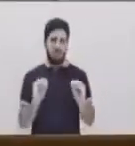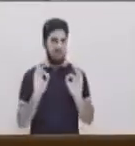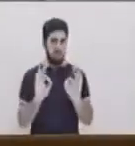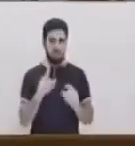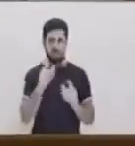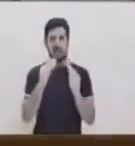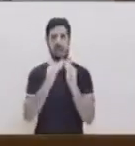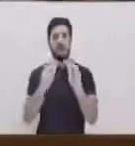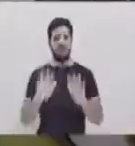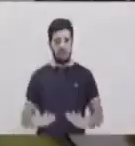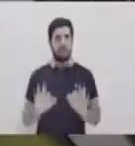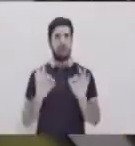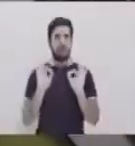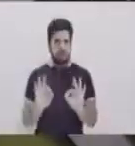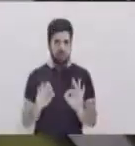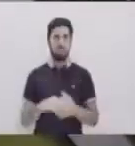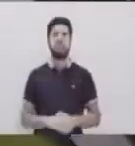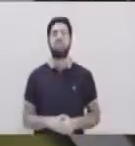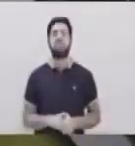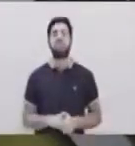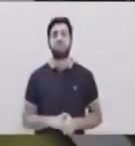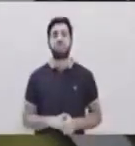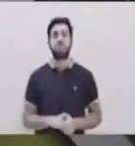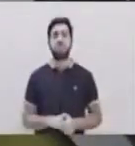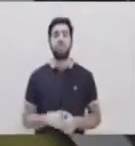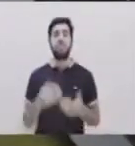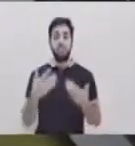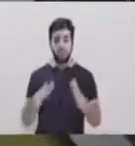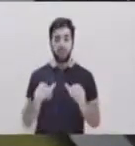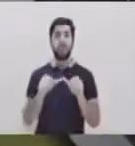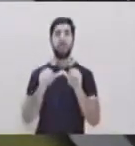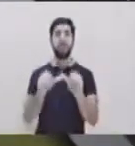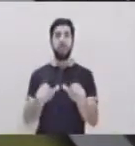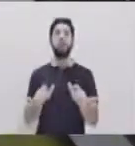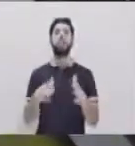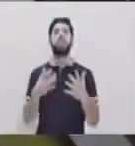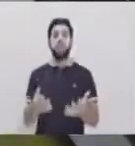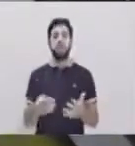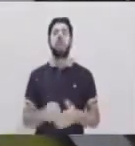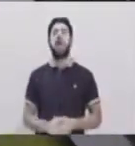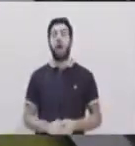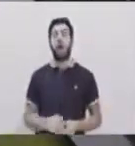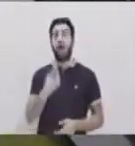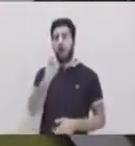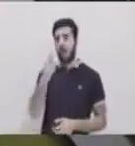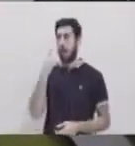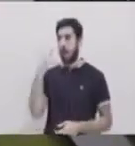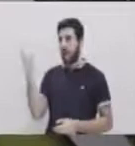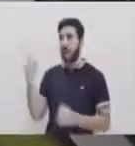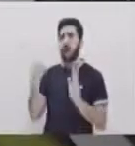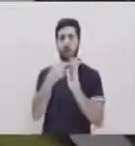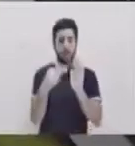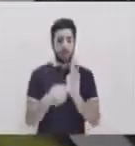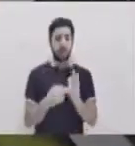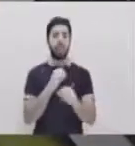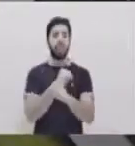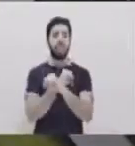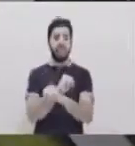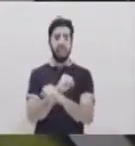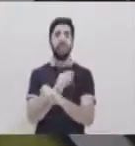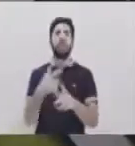lo que tenemos en casa. Salir de casa. Ok, bueno. Y como siguiendo con las normas de seguridad,